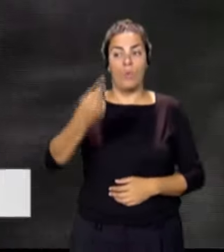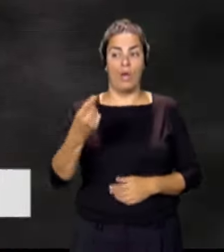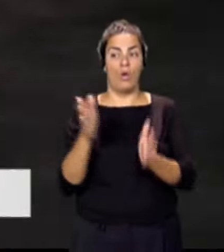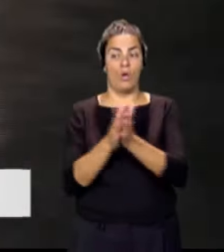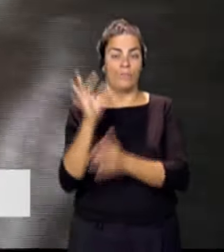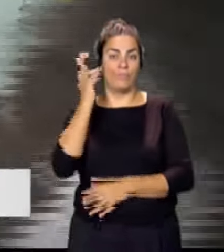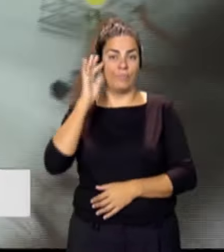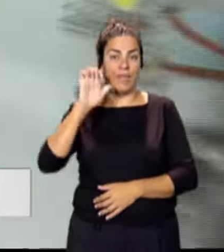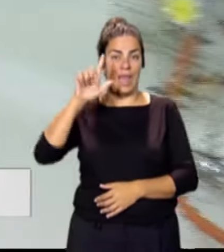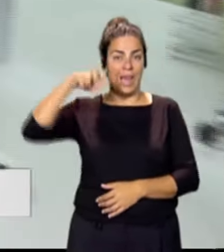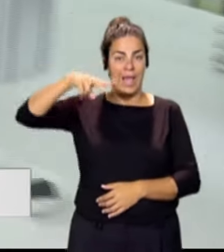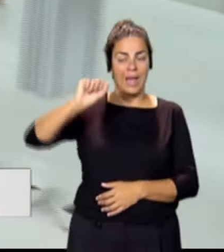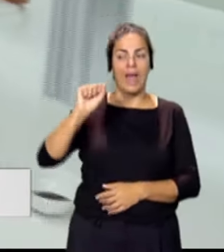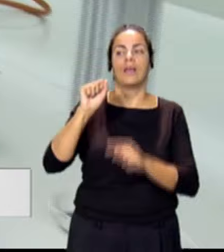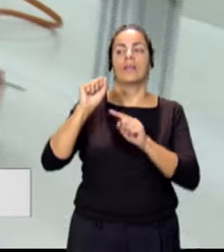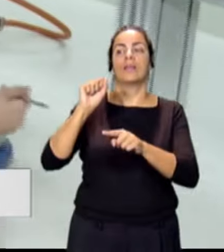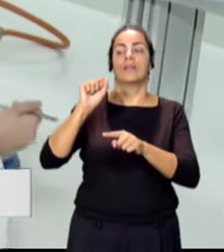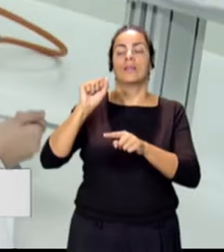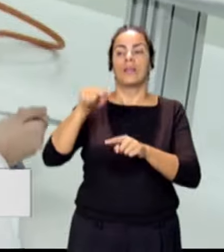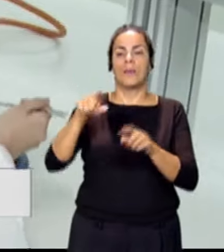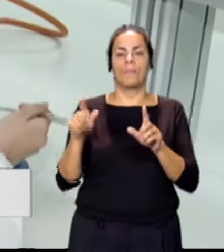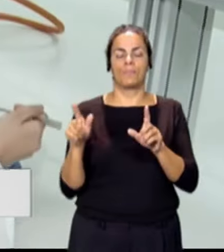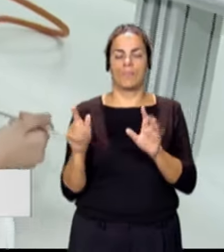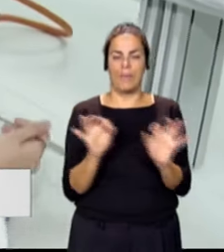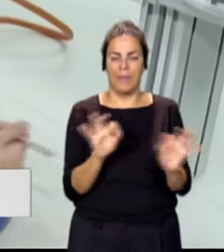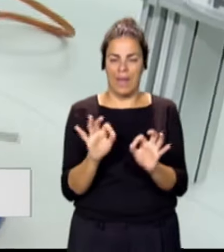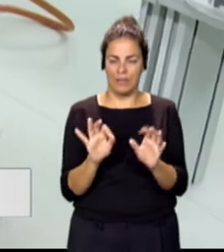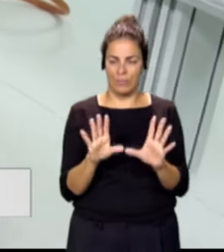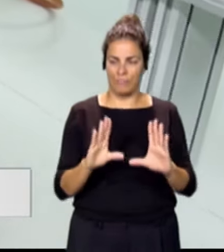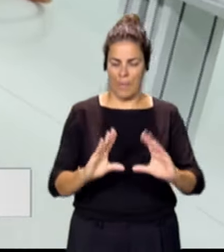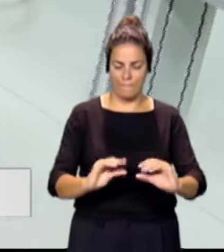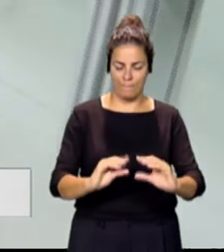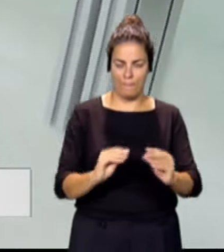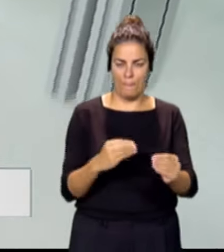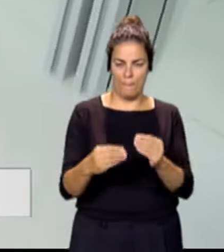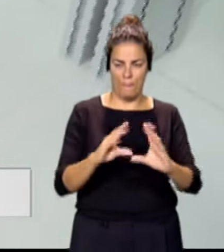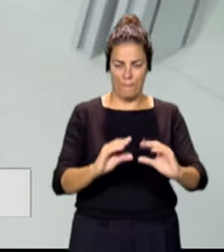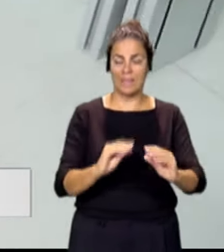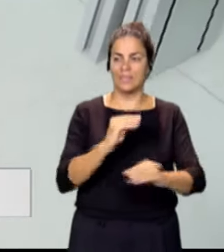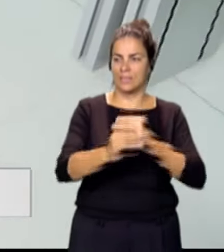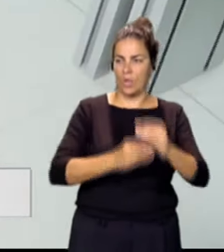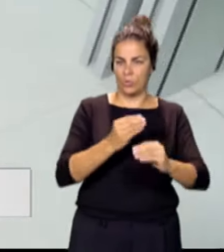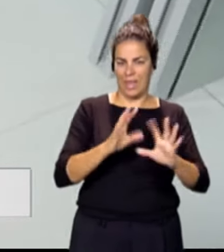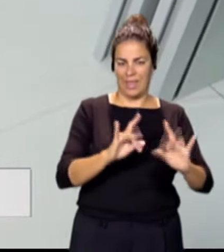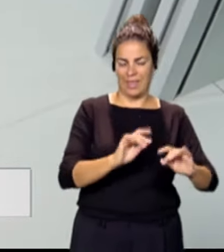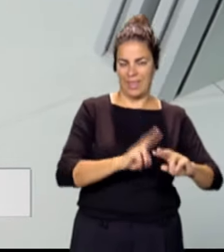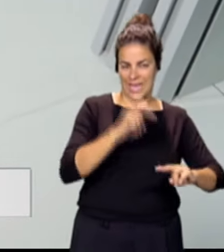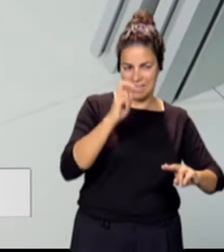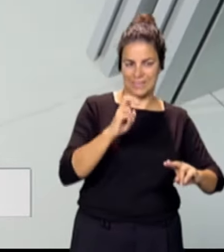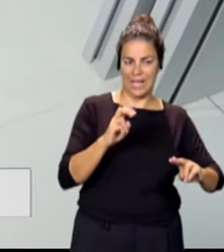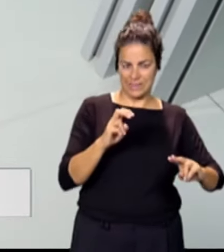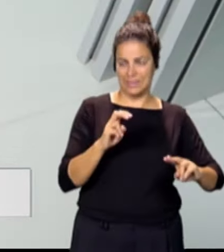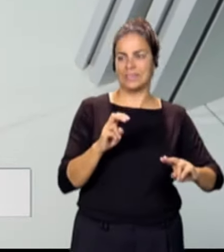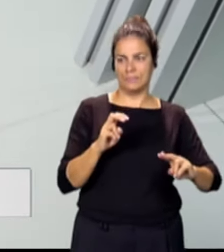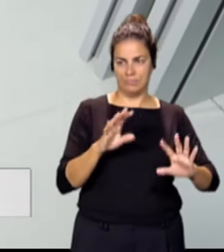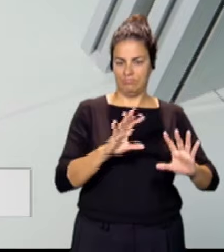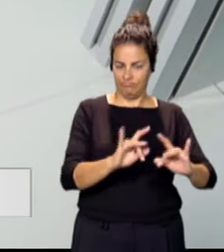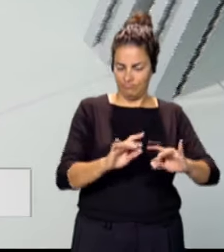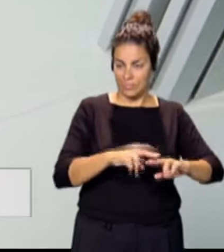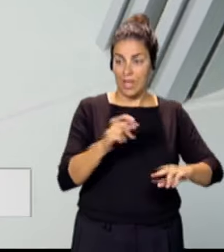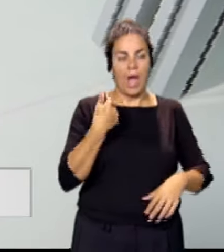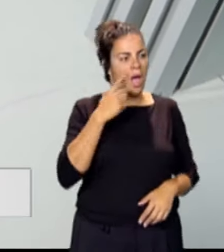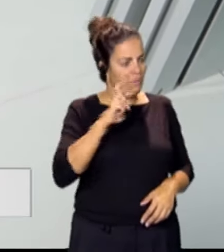está preparando eh A continuación la masa de eh que se va a utilizar de ceniza exactamente Estas son las cenizas que vemos